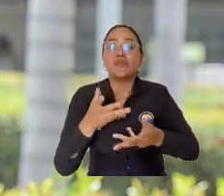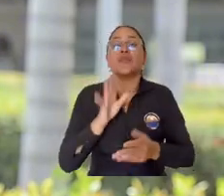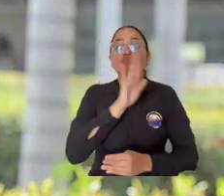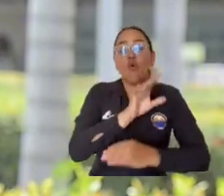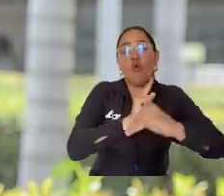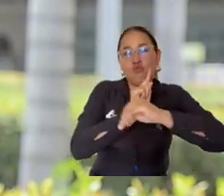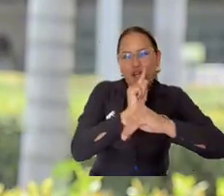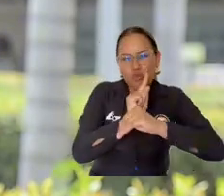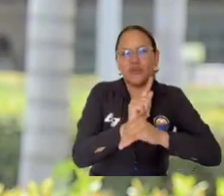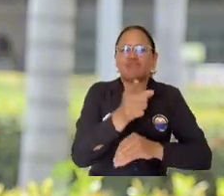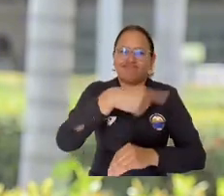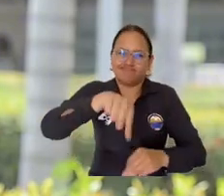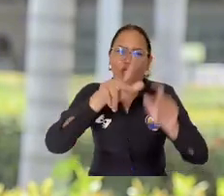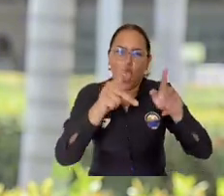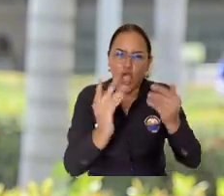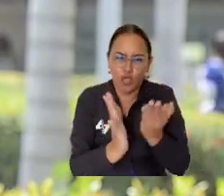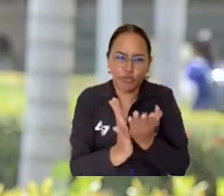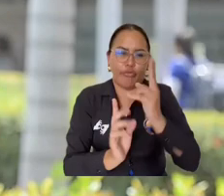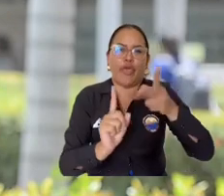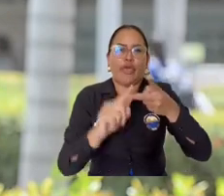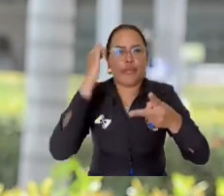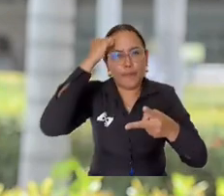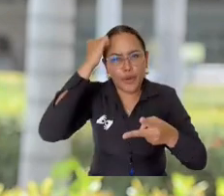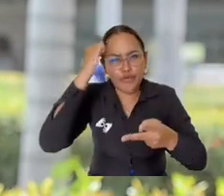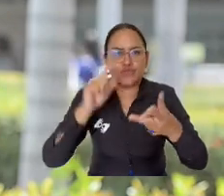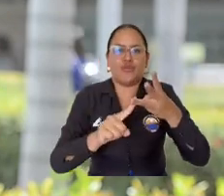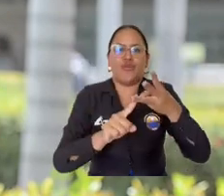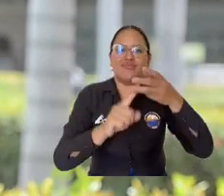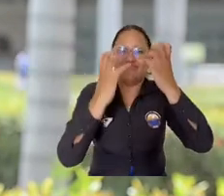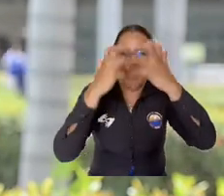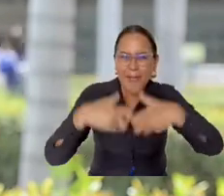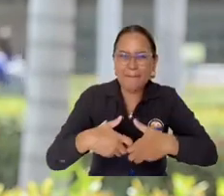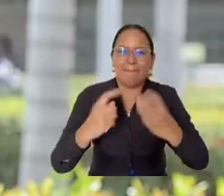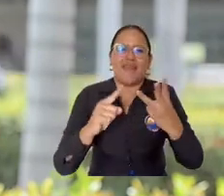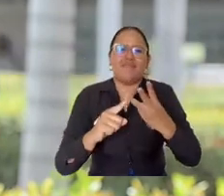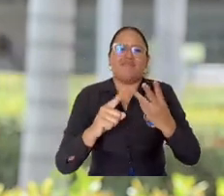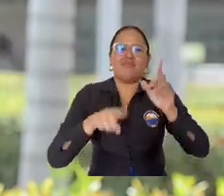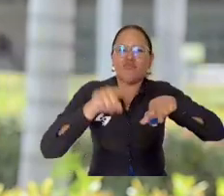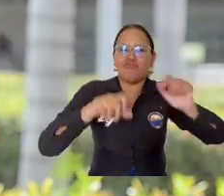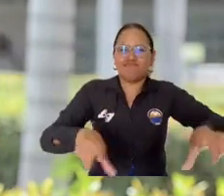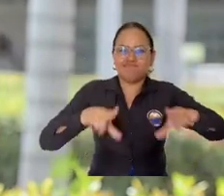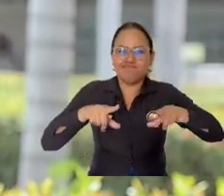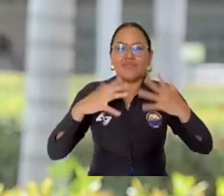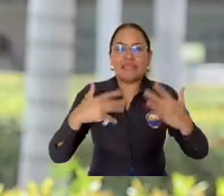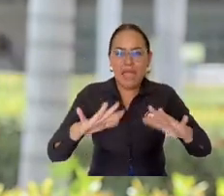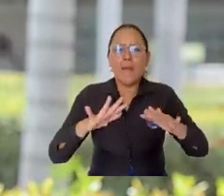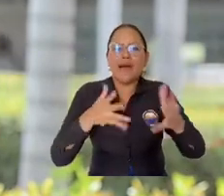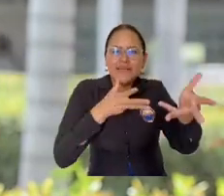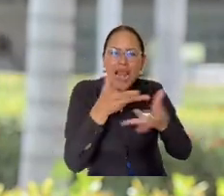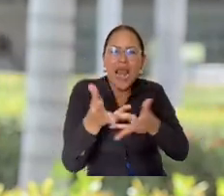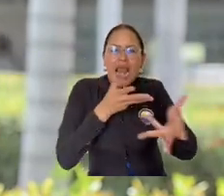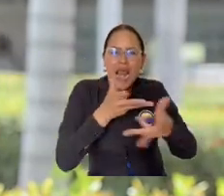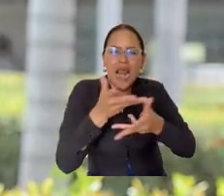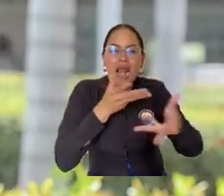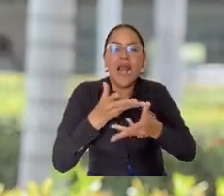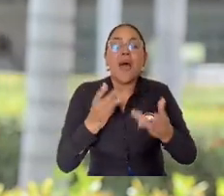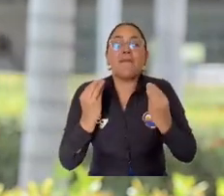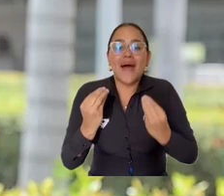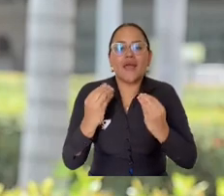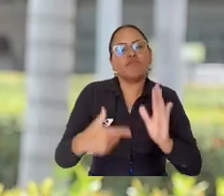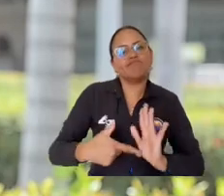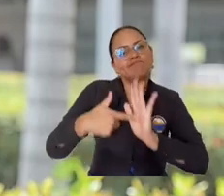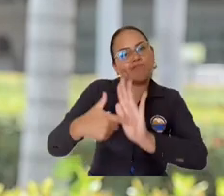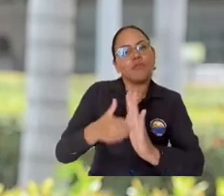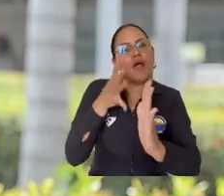los espacios de encuentro con nuestros estudiantes, graduados, profesores, sector productivo, para revalidar la alta calidad de la formación